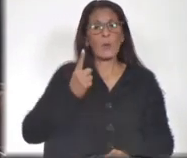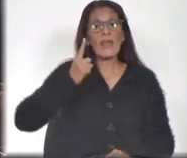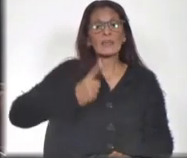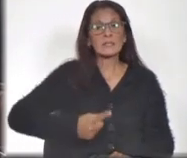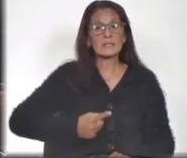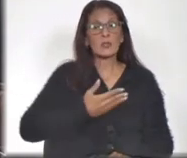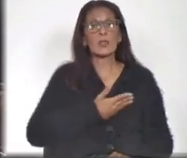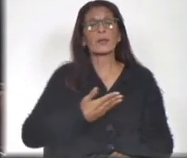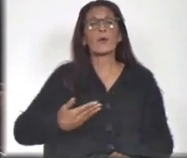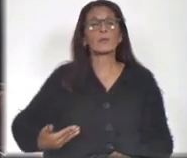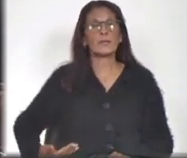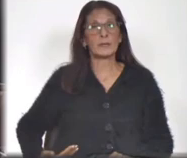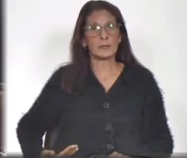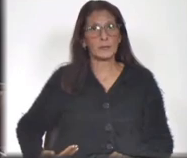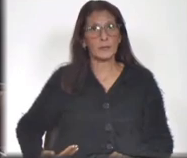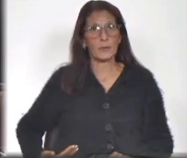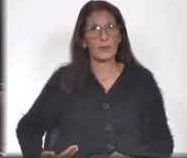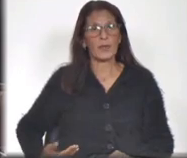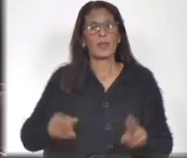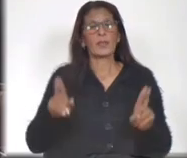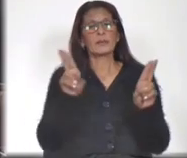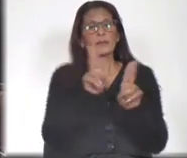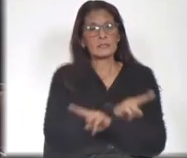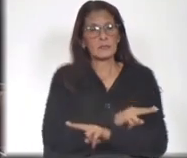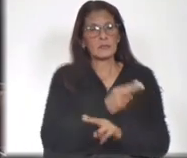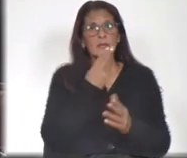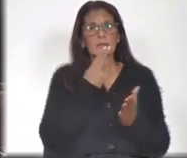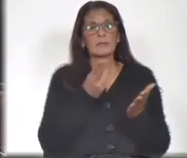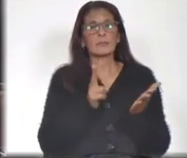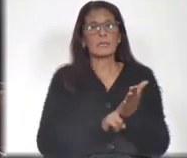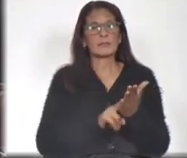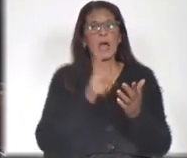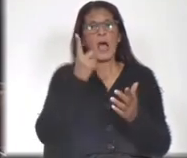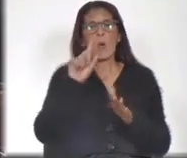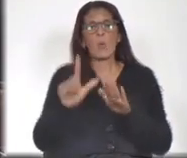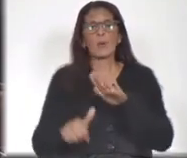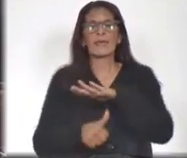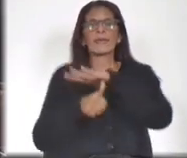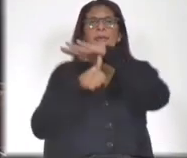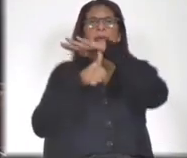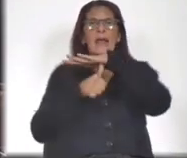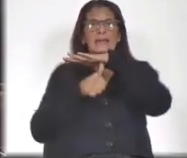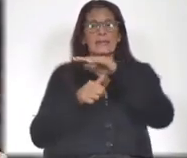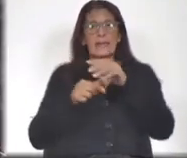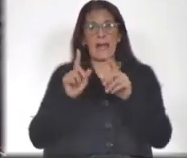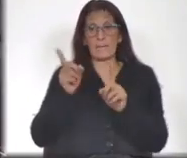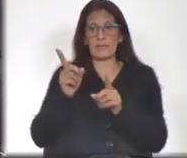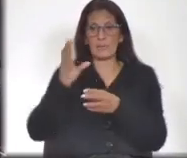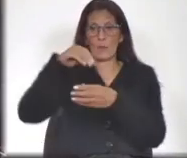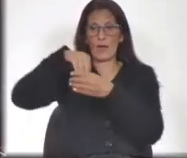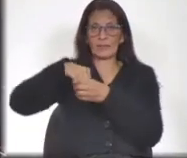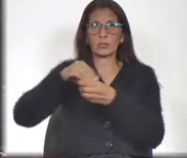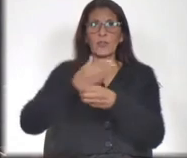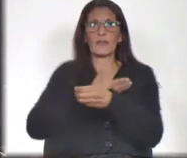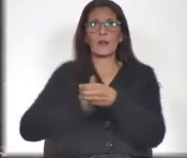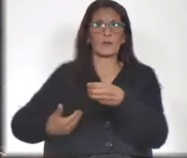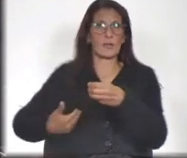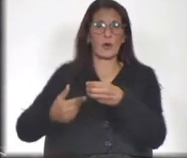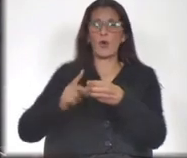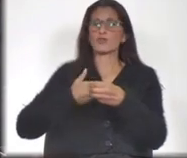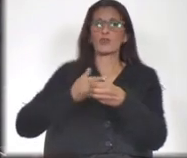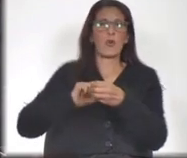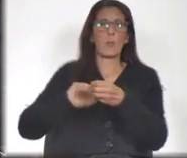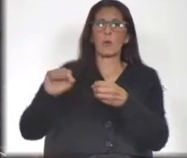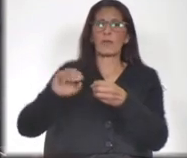de gobierno de exonerar de tributos a un jerarca de este propio gobierno, no lo puedo desligar de